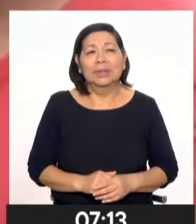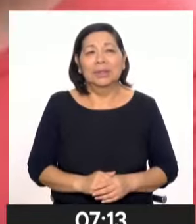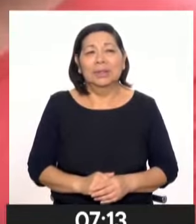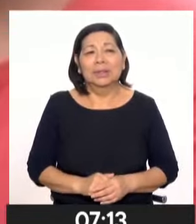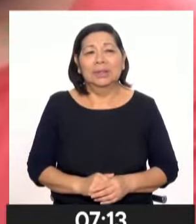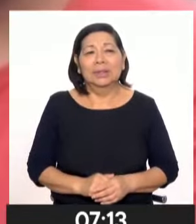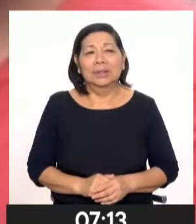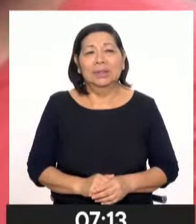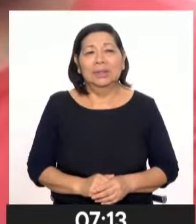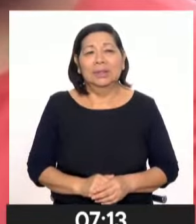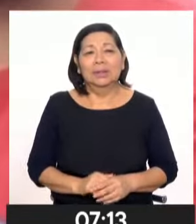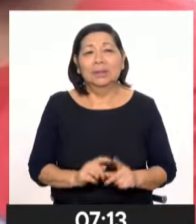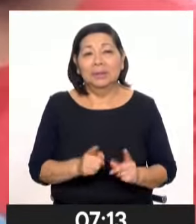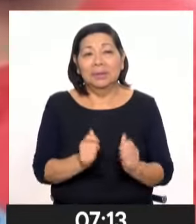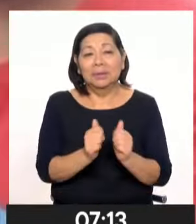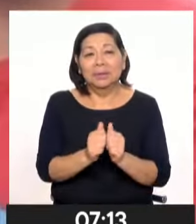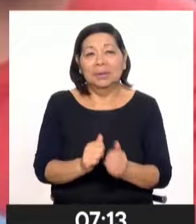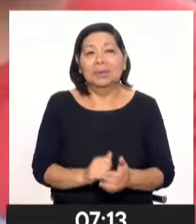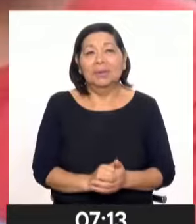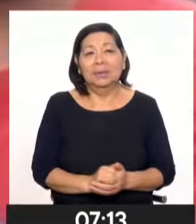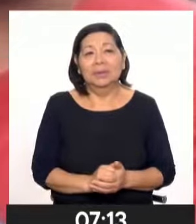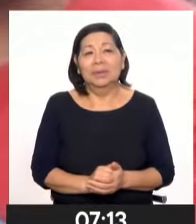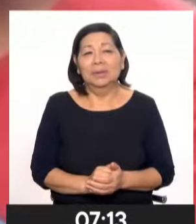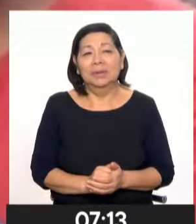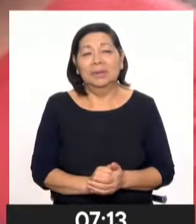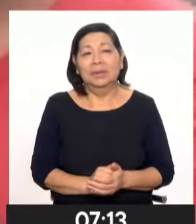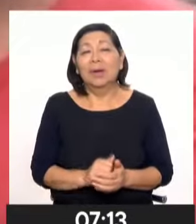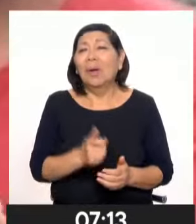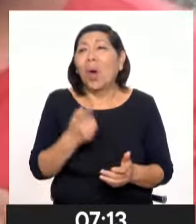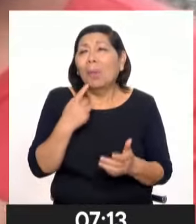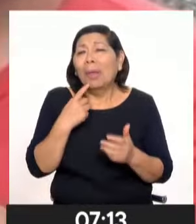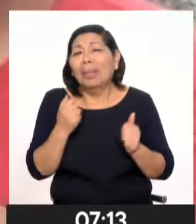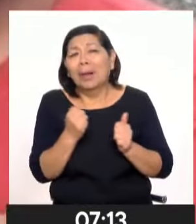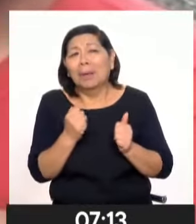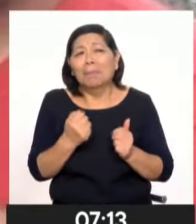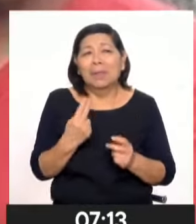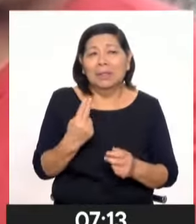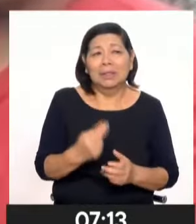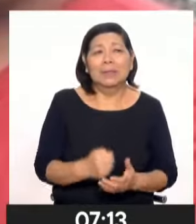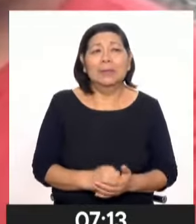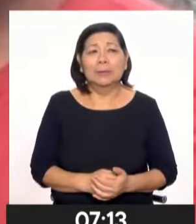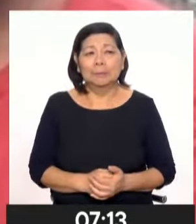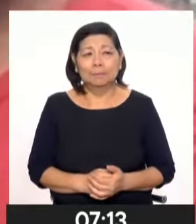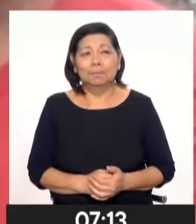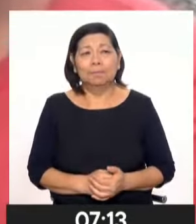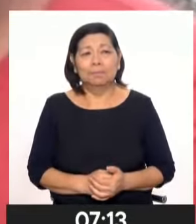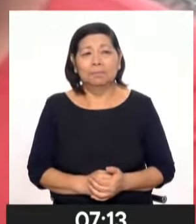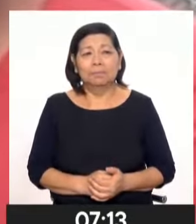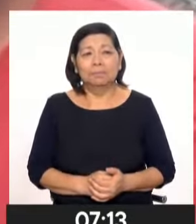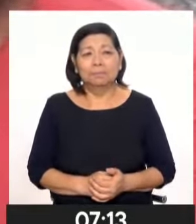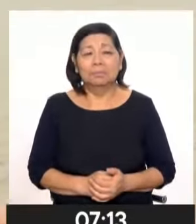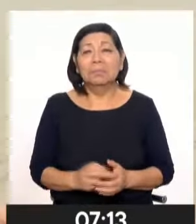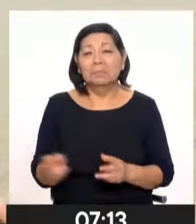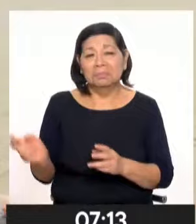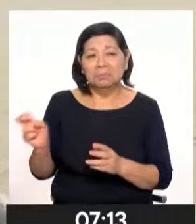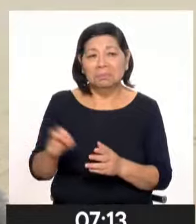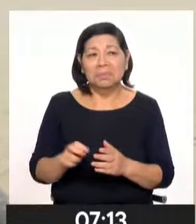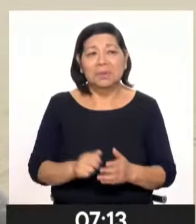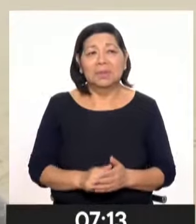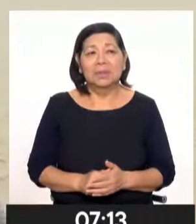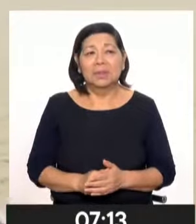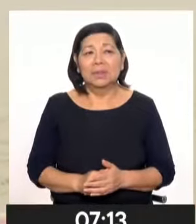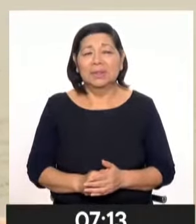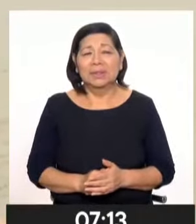la seca tamb le pasar al compañero y luego a bajar el tripulante no podía bajar ahí está el video ahí le van a pasar el video Ya pues lo hemos sacado que